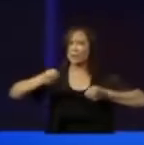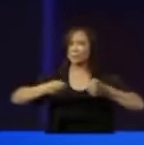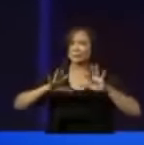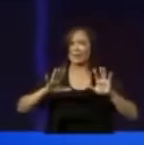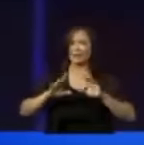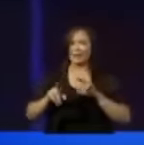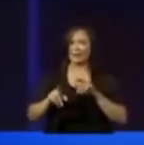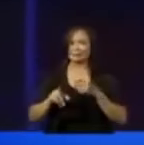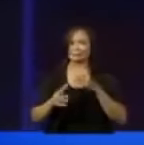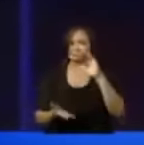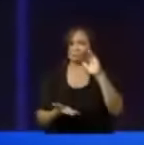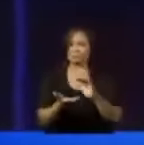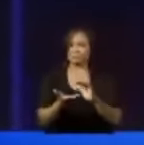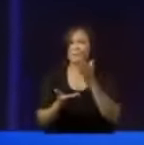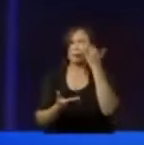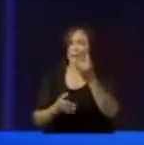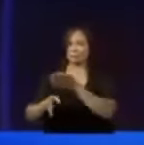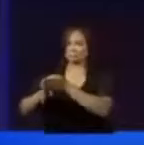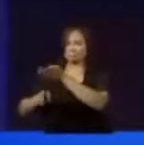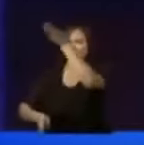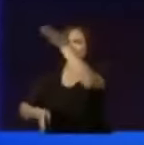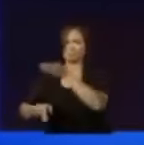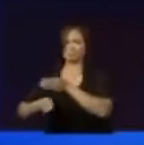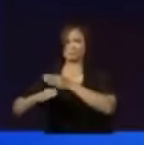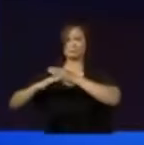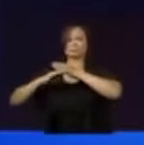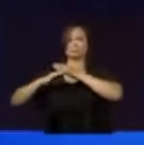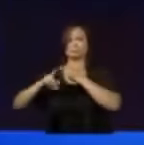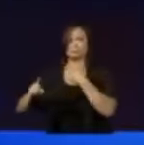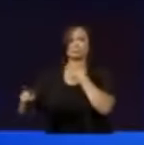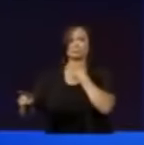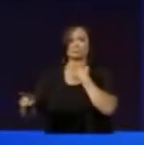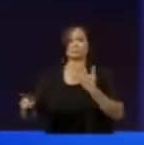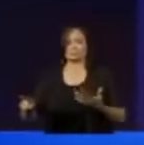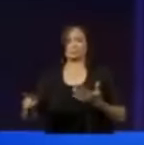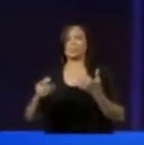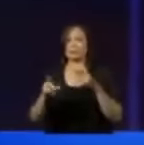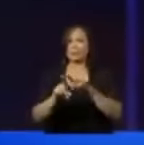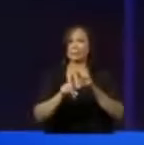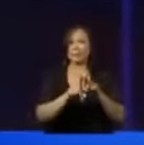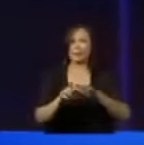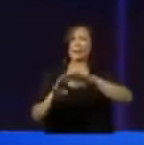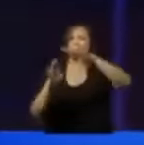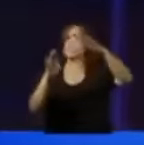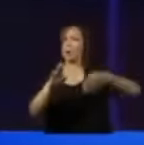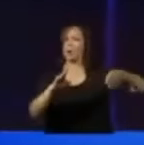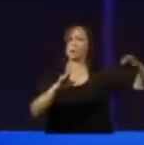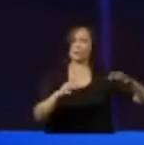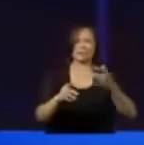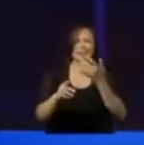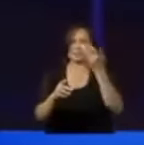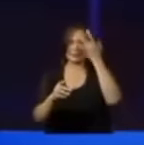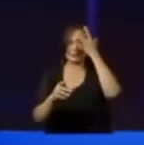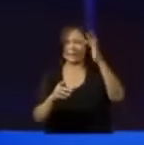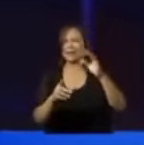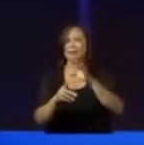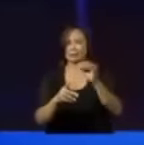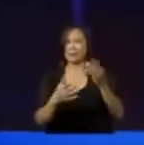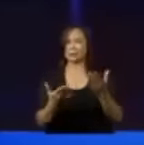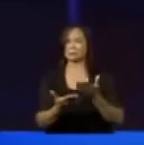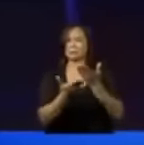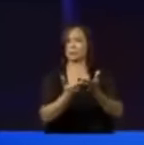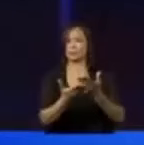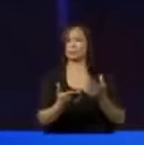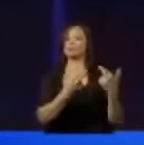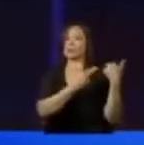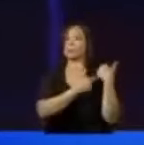seguiremos construyendo en el próximo periodo ya la verja total más inteligente en las áreas montañosas y que ya tenemos propuestas para eso.